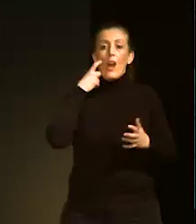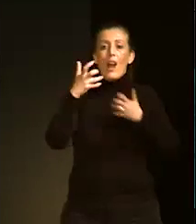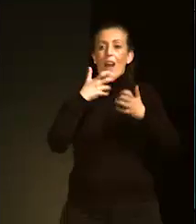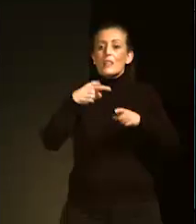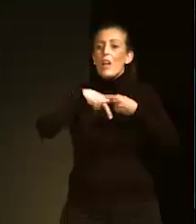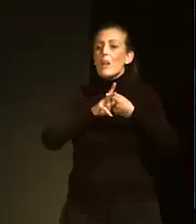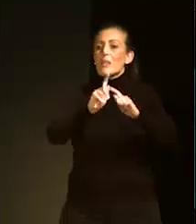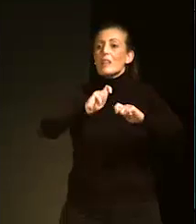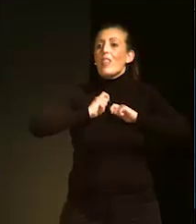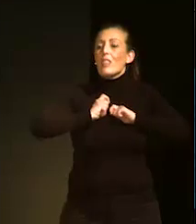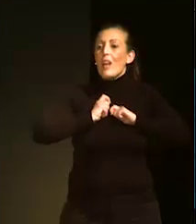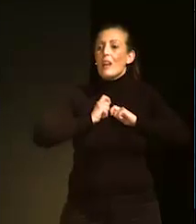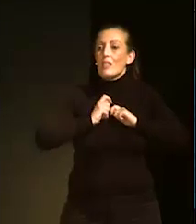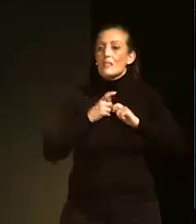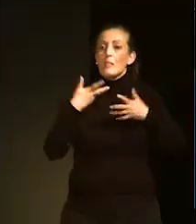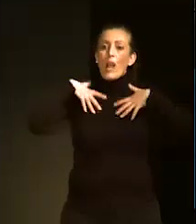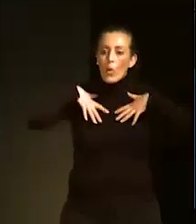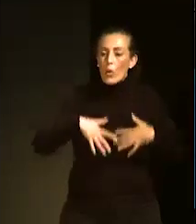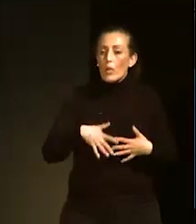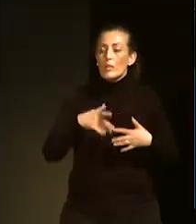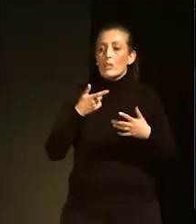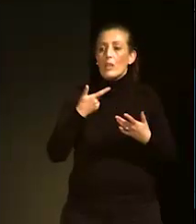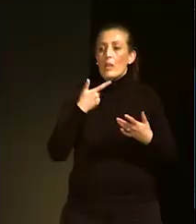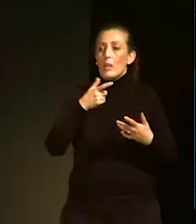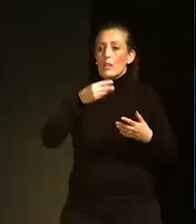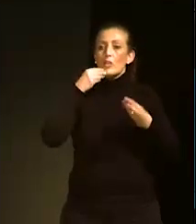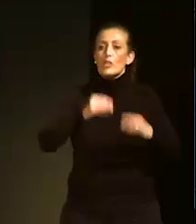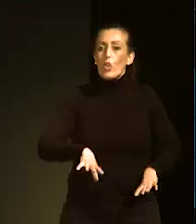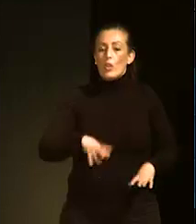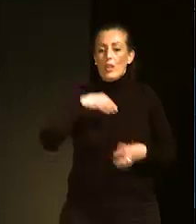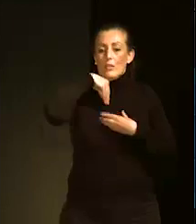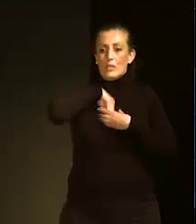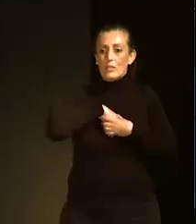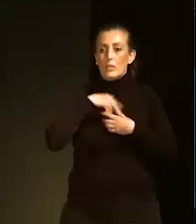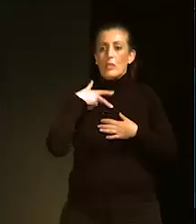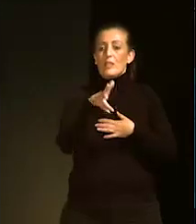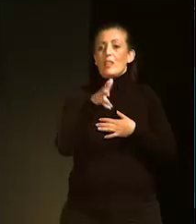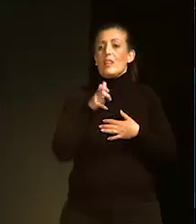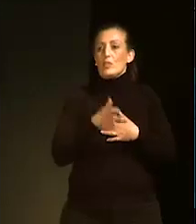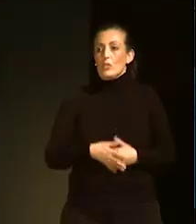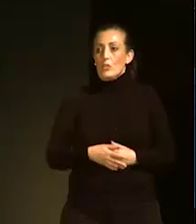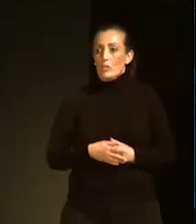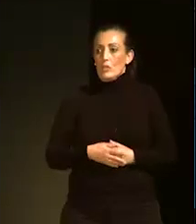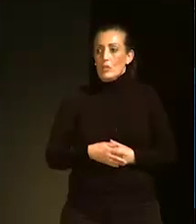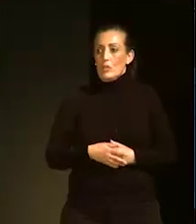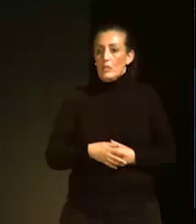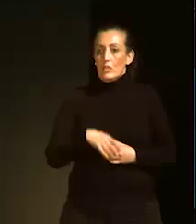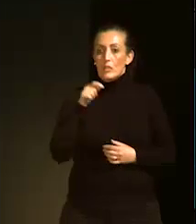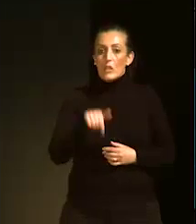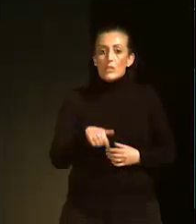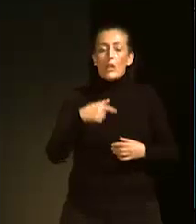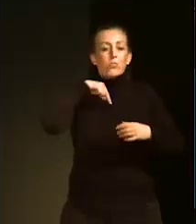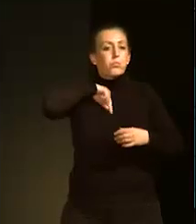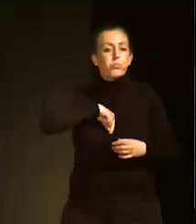herramienta también llegará el conocimiento de la propia historia y de los derechos esta es una